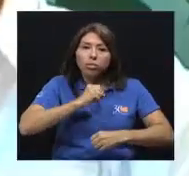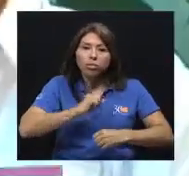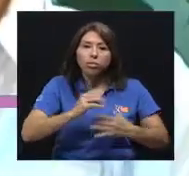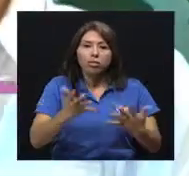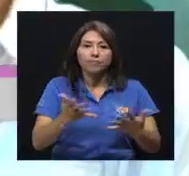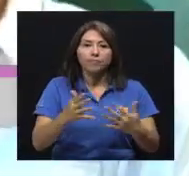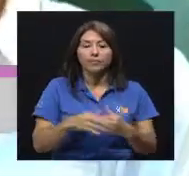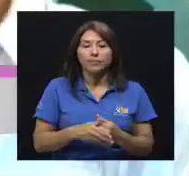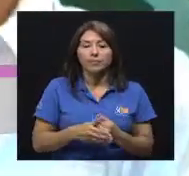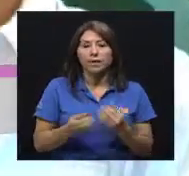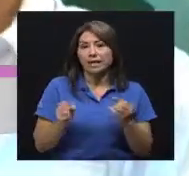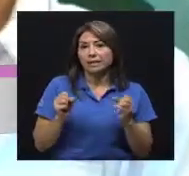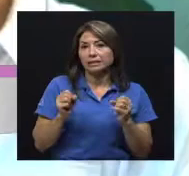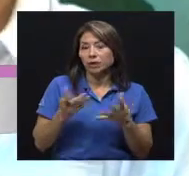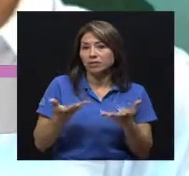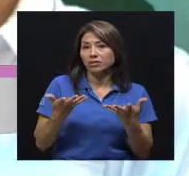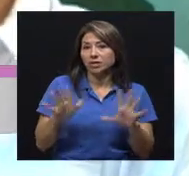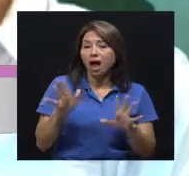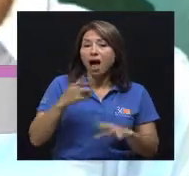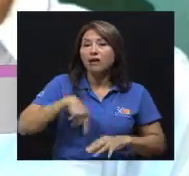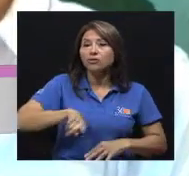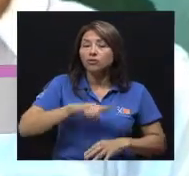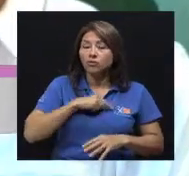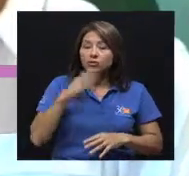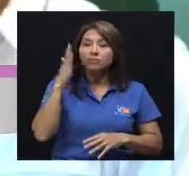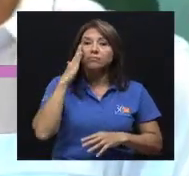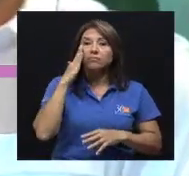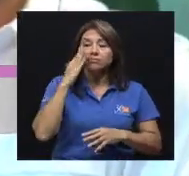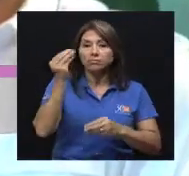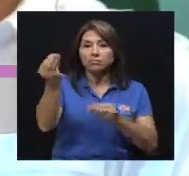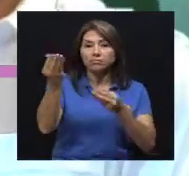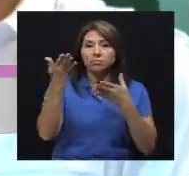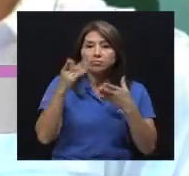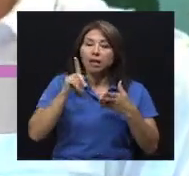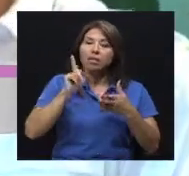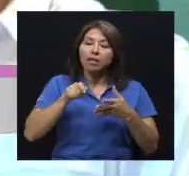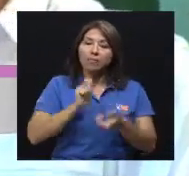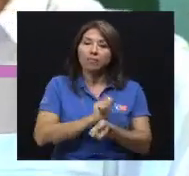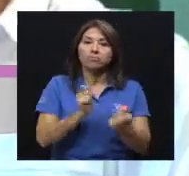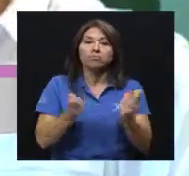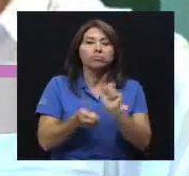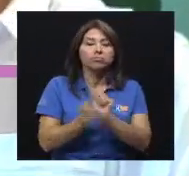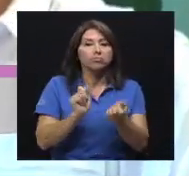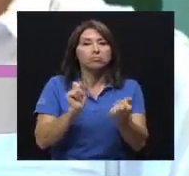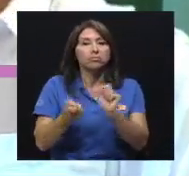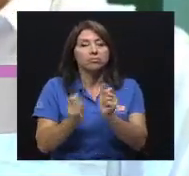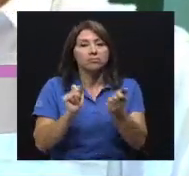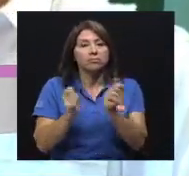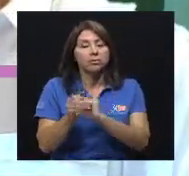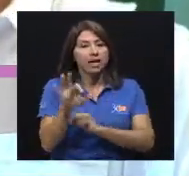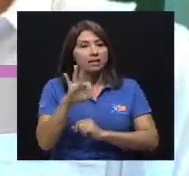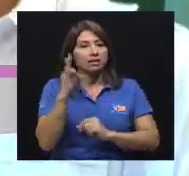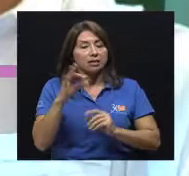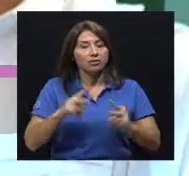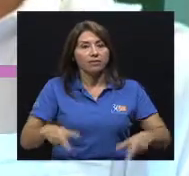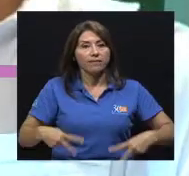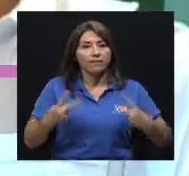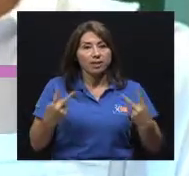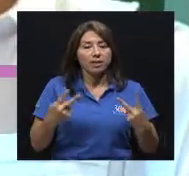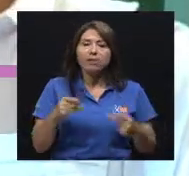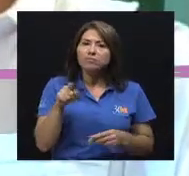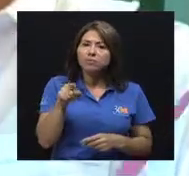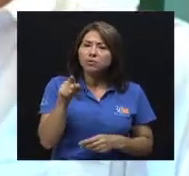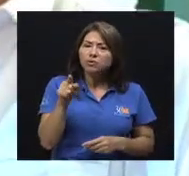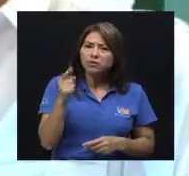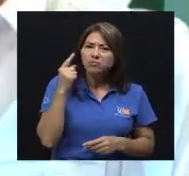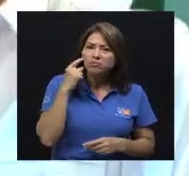Bueno, se nos ha hablado bastante de que sí, hay que empezar a hacer cambios en los estilos de vida y demás. ¿Qué tan prevenible lo considera